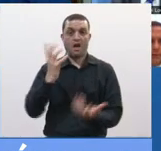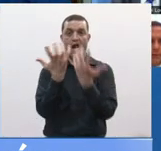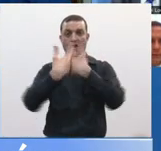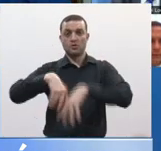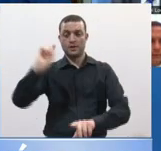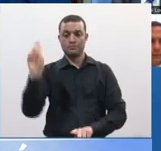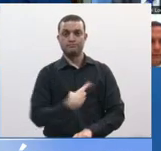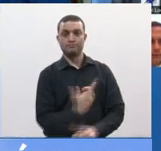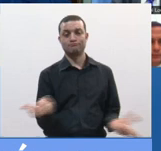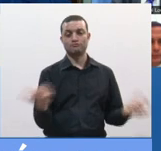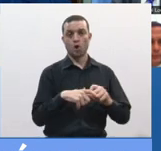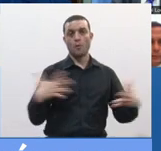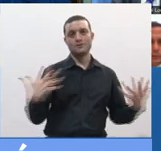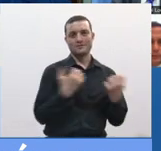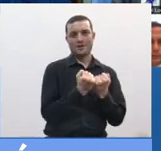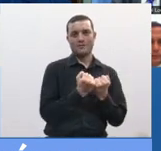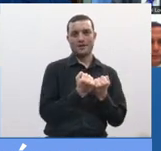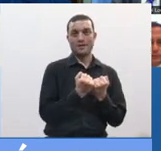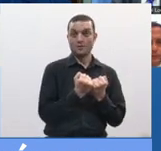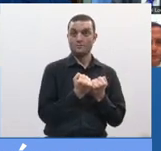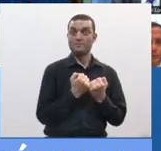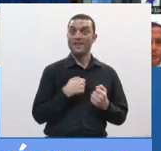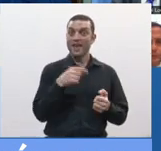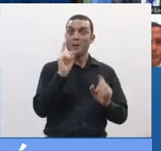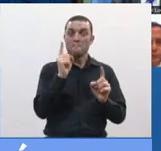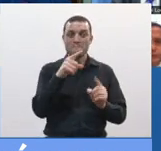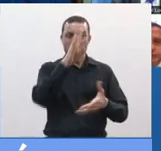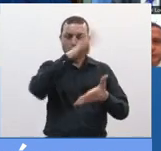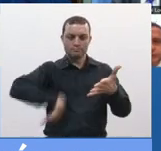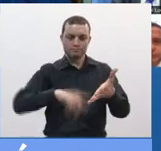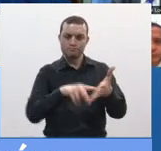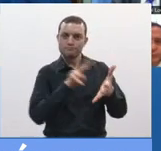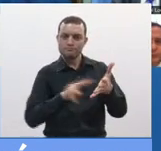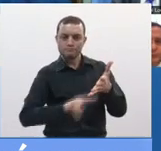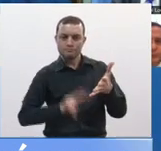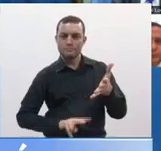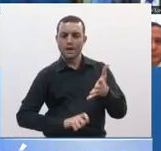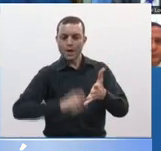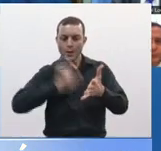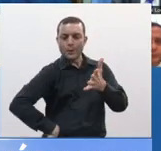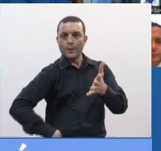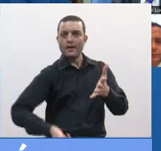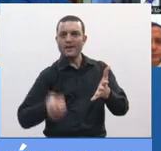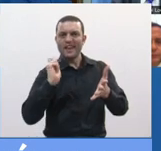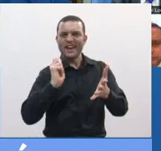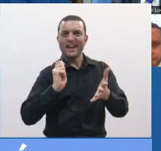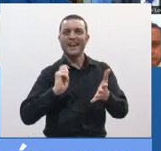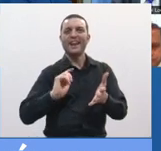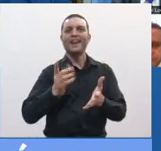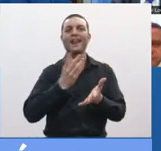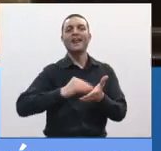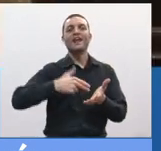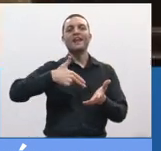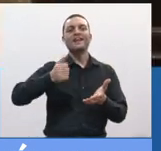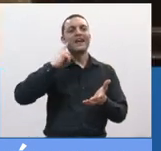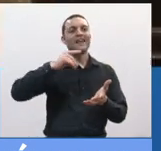Acuerdo. Y este despacho que estoy leyendo, ¿verdad?, tiene la firma de Naidenov, de